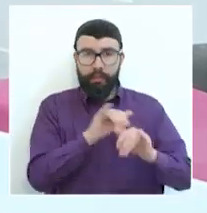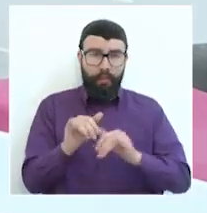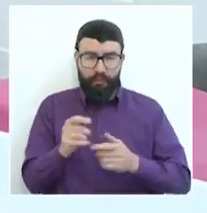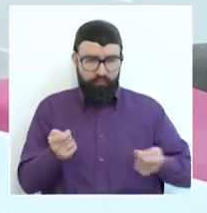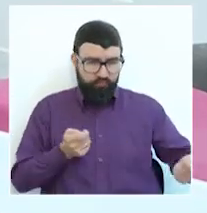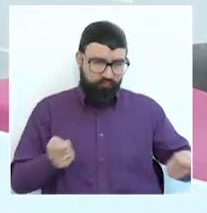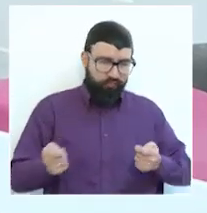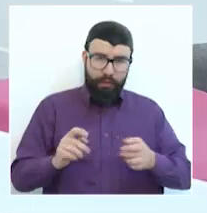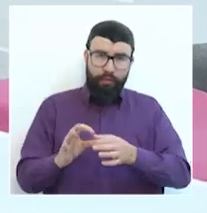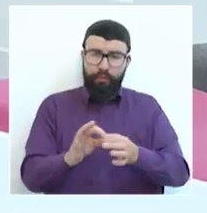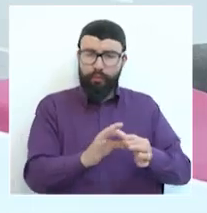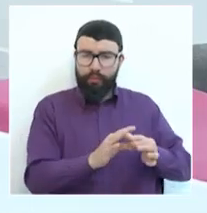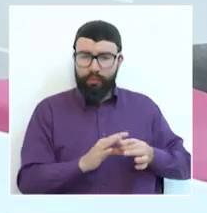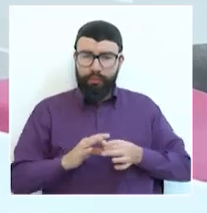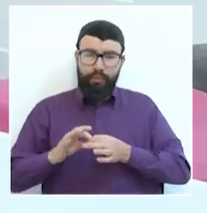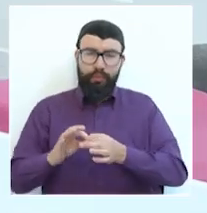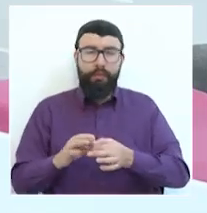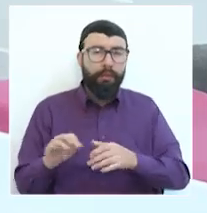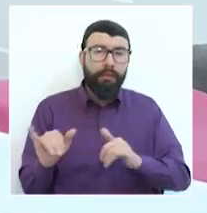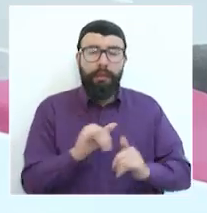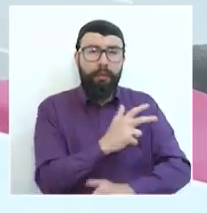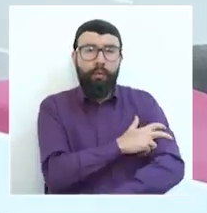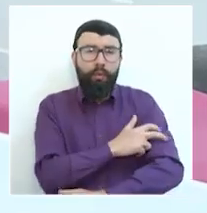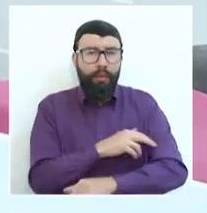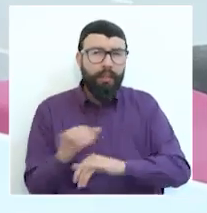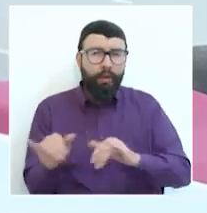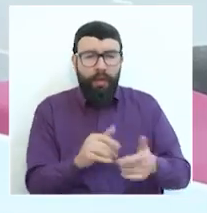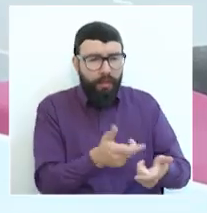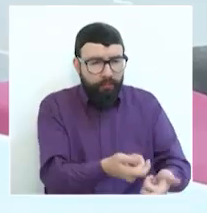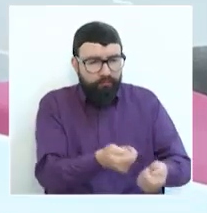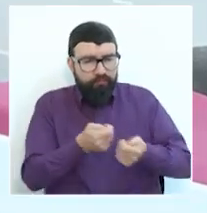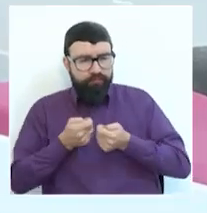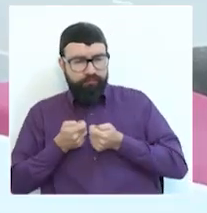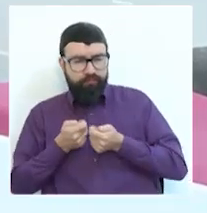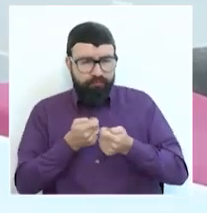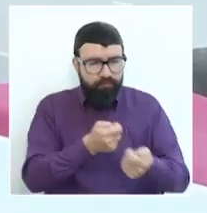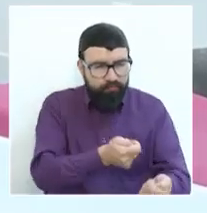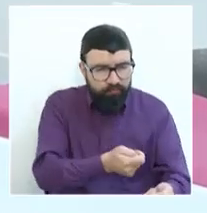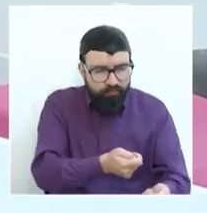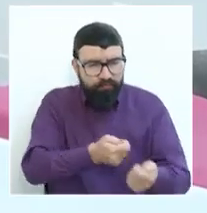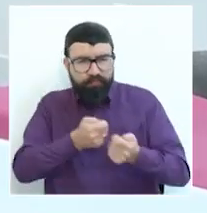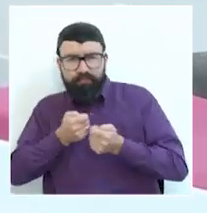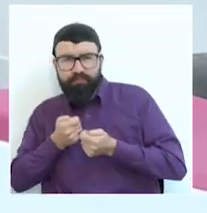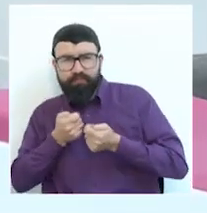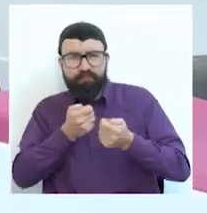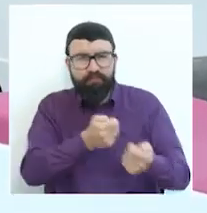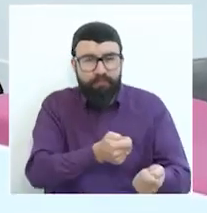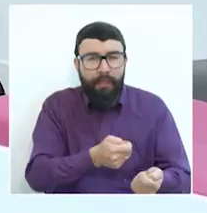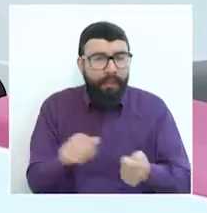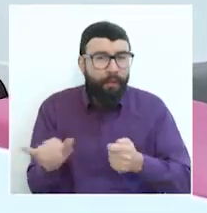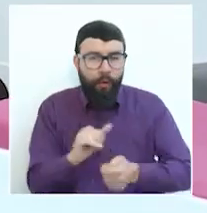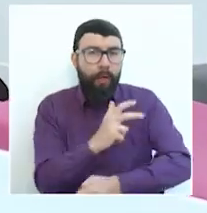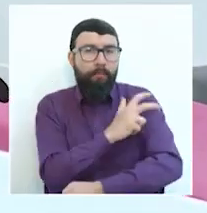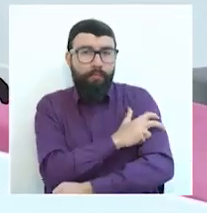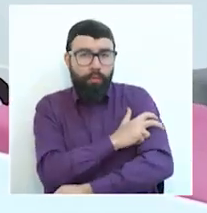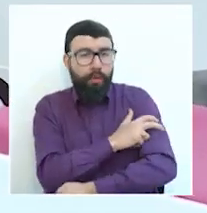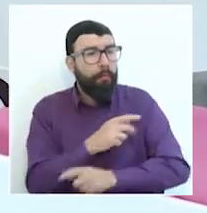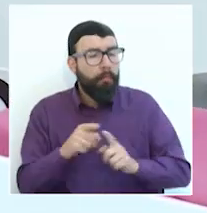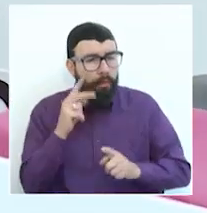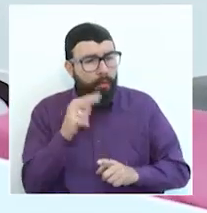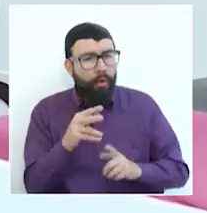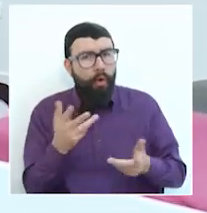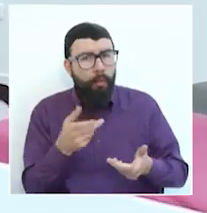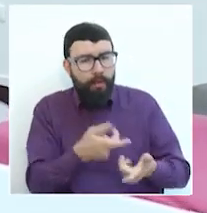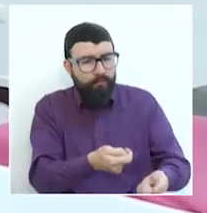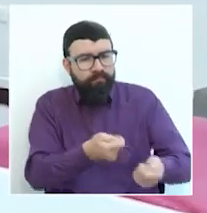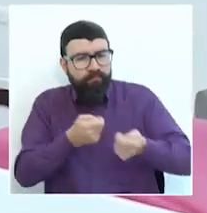vectores, como unas poleas, como si jalaran, pero realmente hay que ver qué posiciones o qué palancas tienen esos